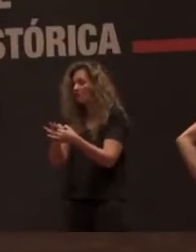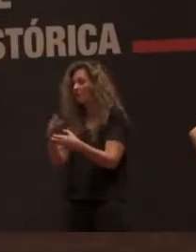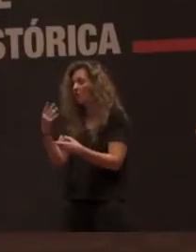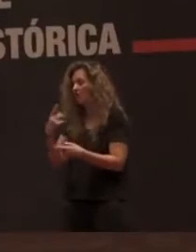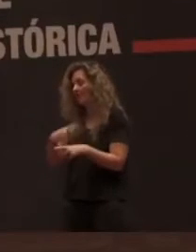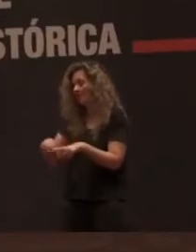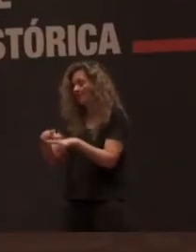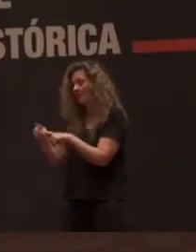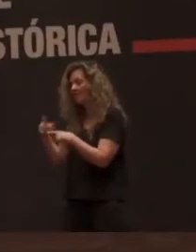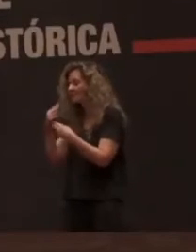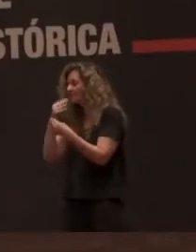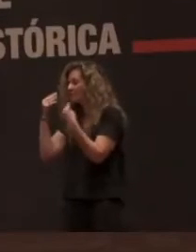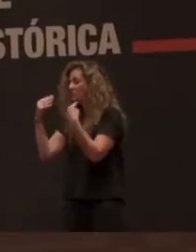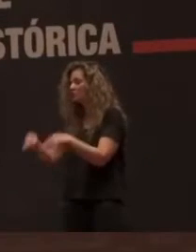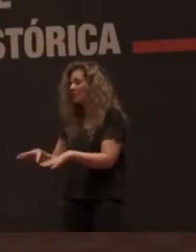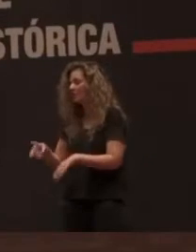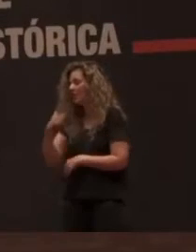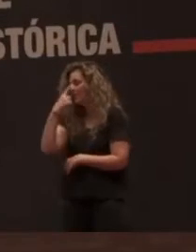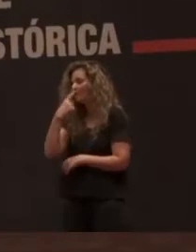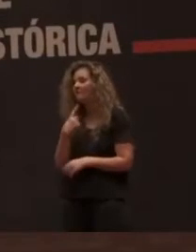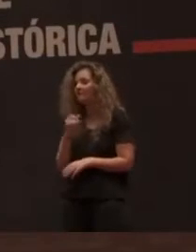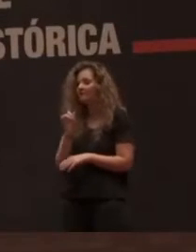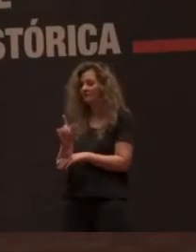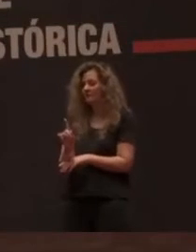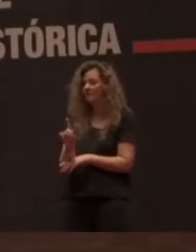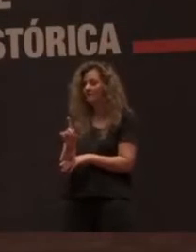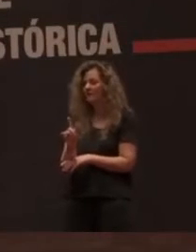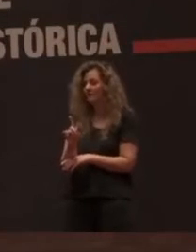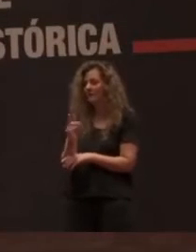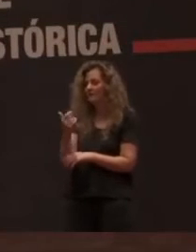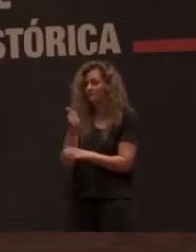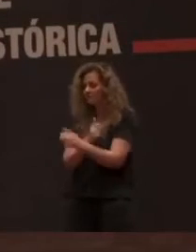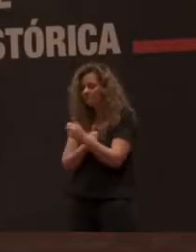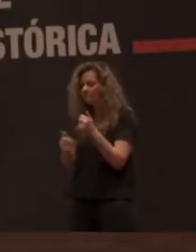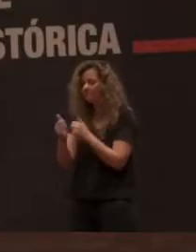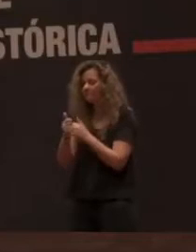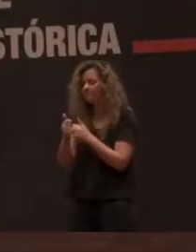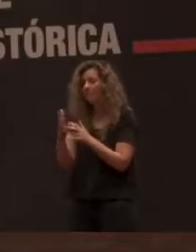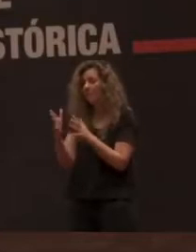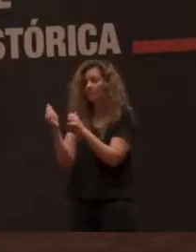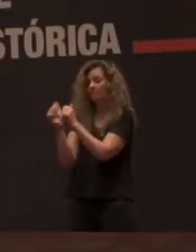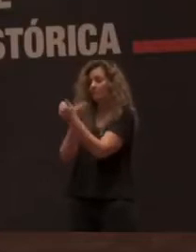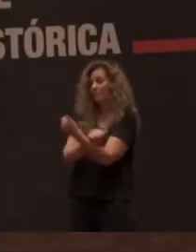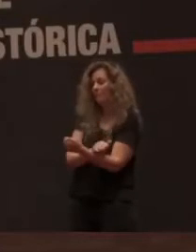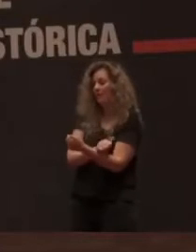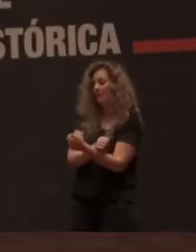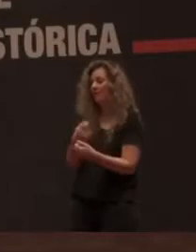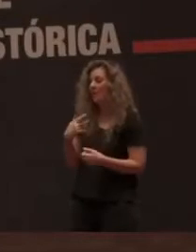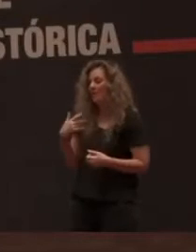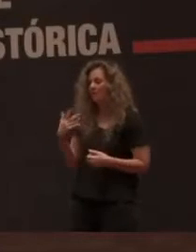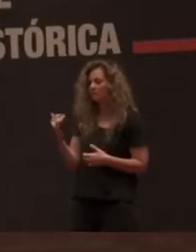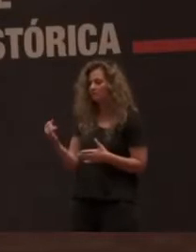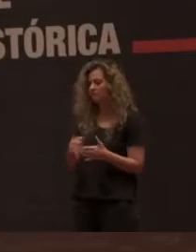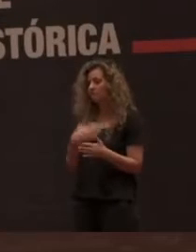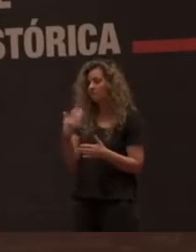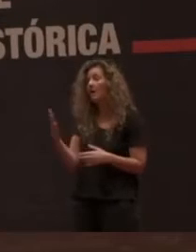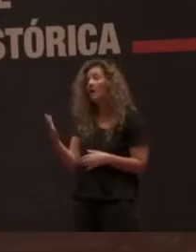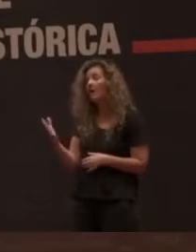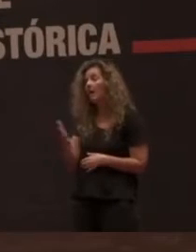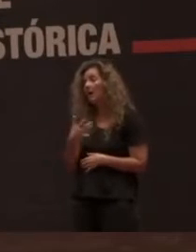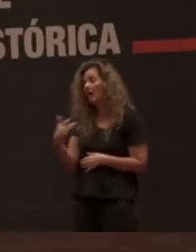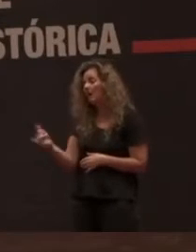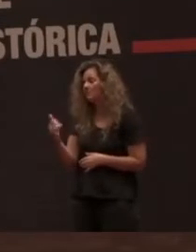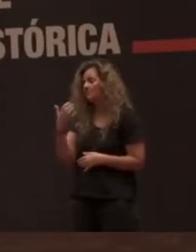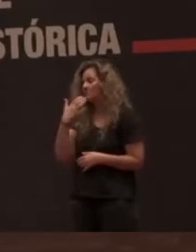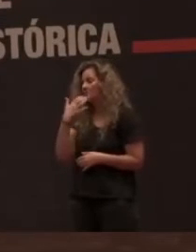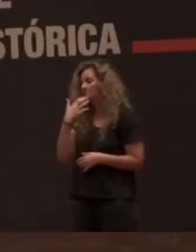historiadores que, por tanto, también serían figuras referentes y que incorporarían gran parte de su base y sus análisis. Pues,